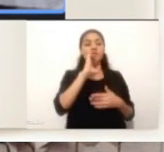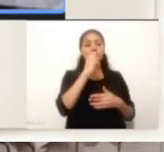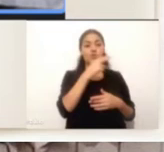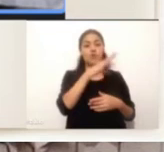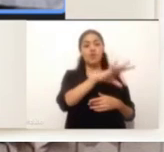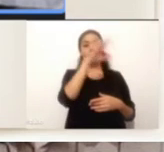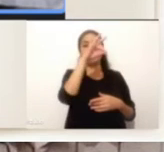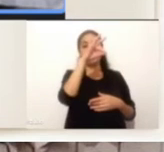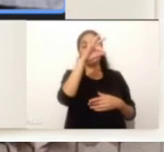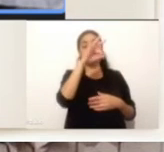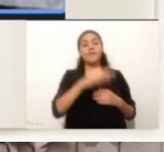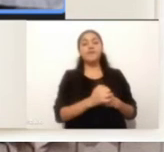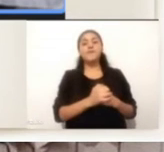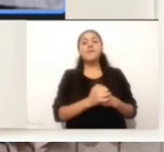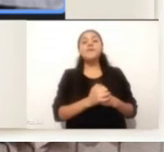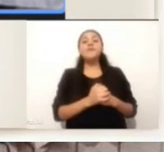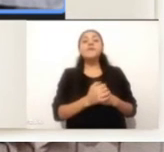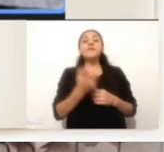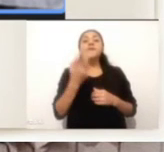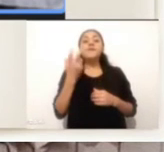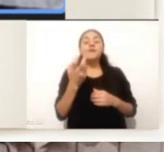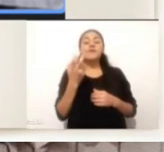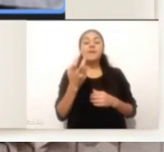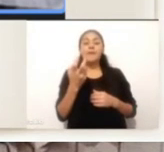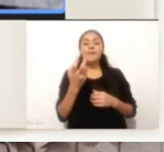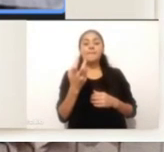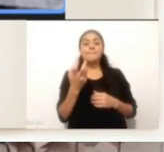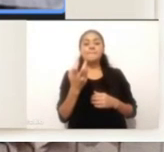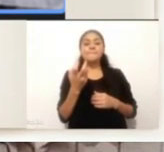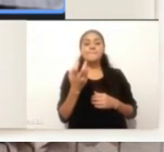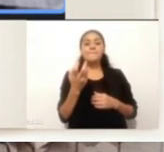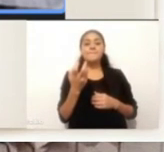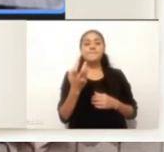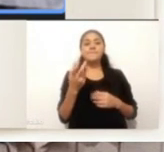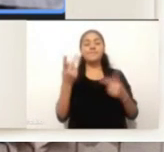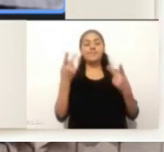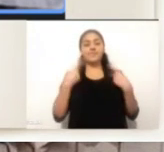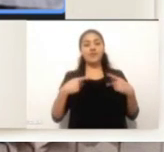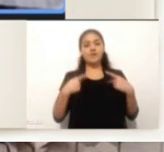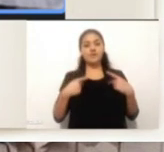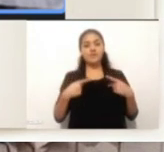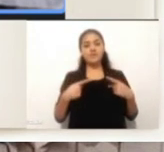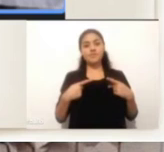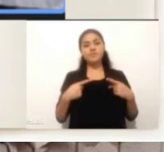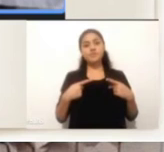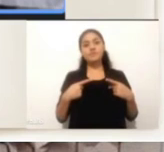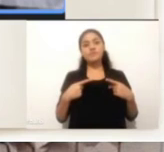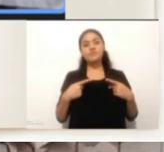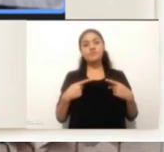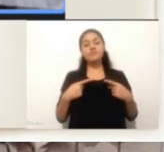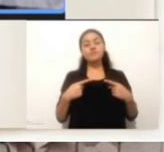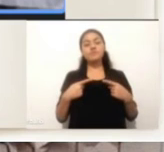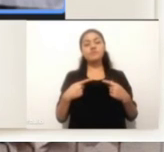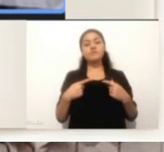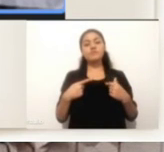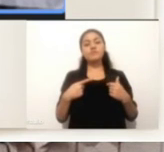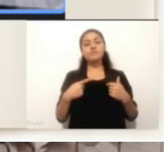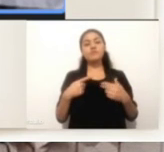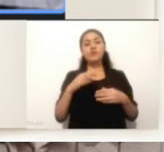La labor democrática de las y los jueces electorales no es decidir,